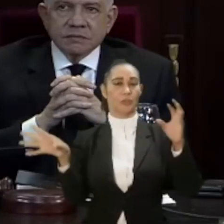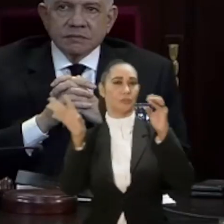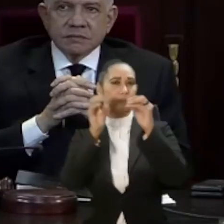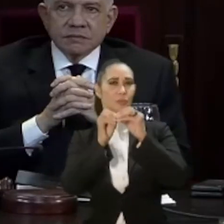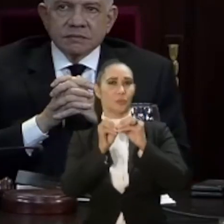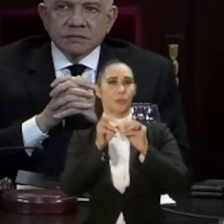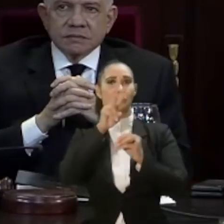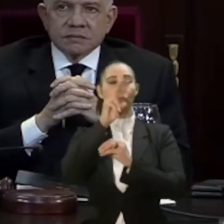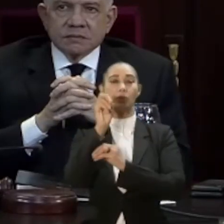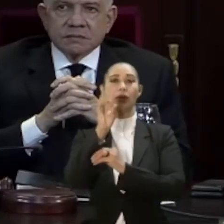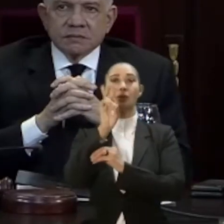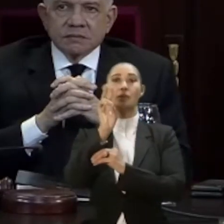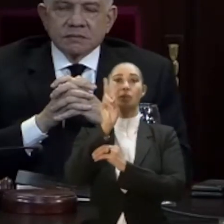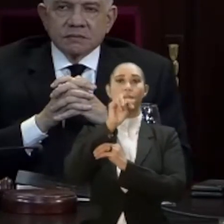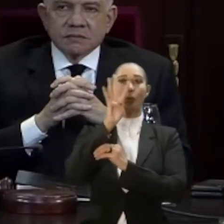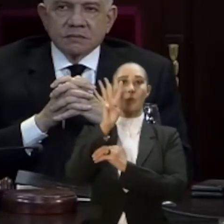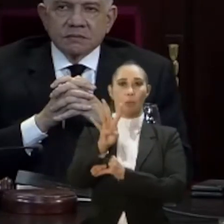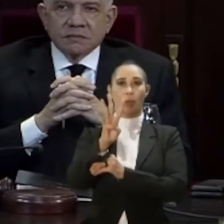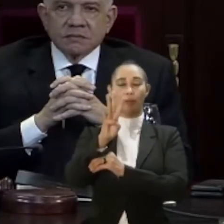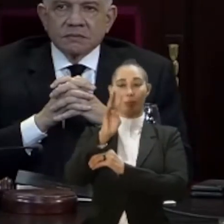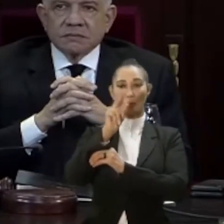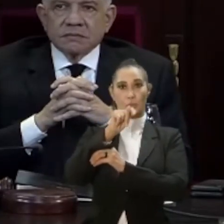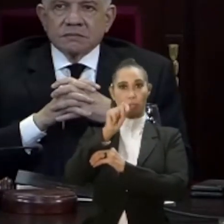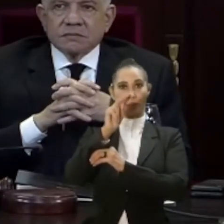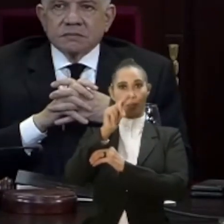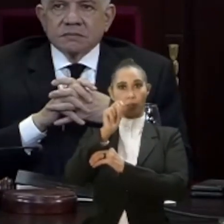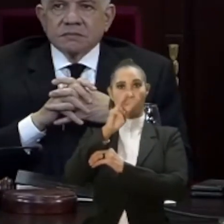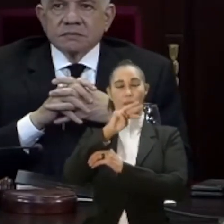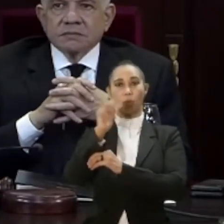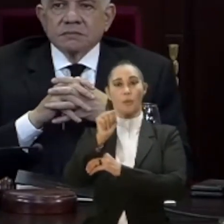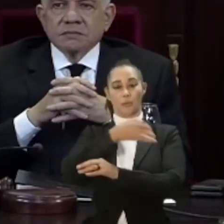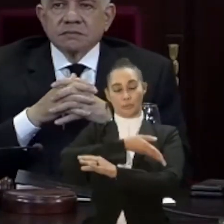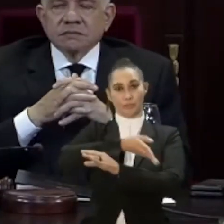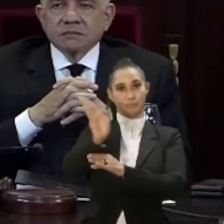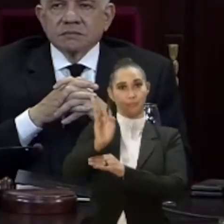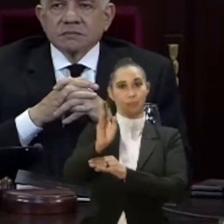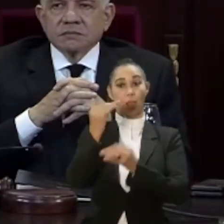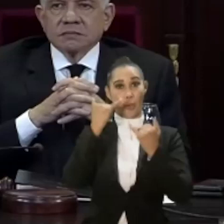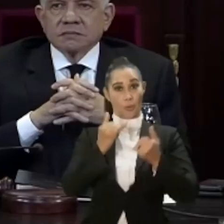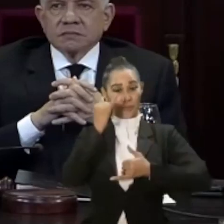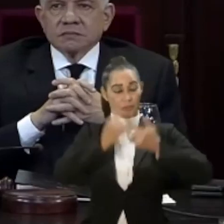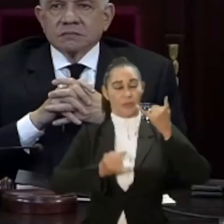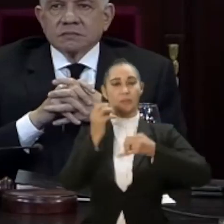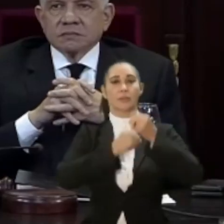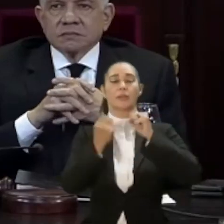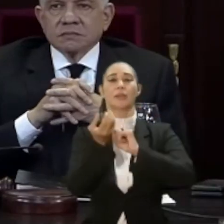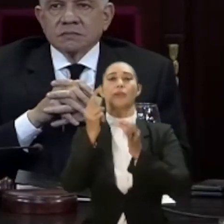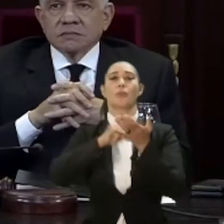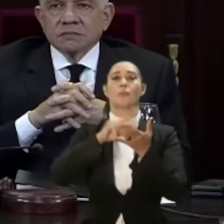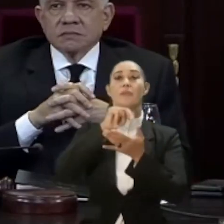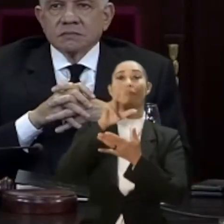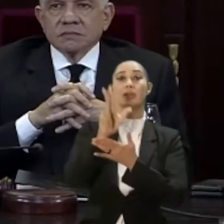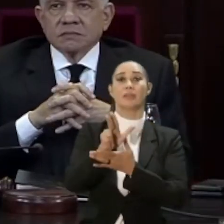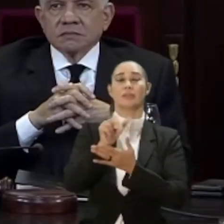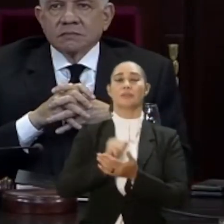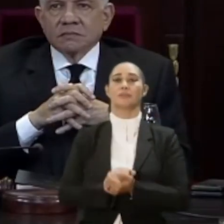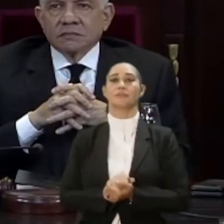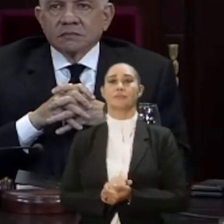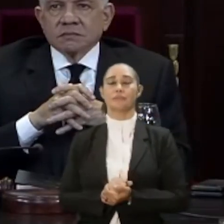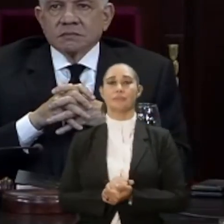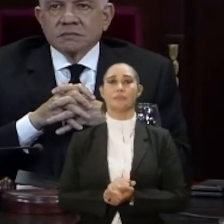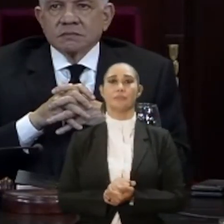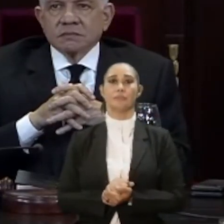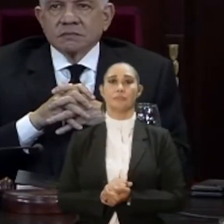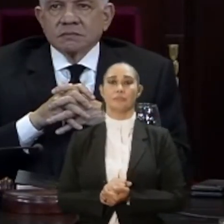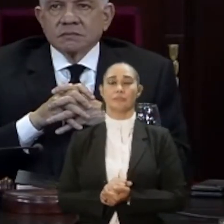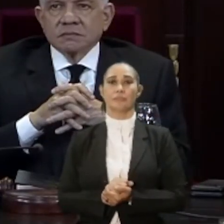caminos vecinales que se concluirán en este año 2023, fomentando el desarrollo agroforestal. Pero